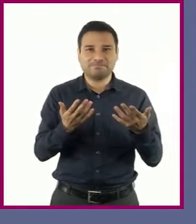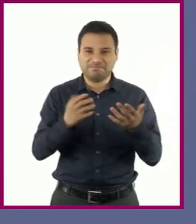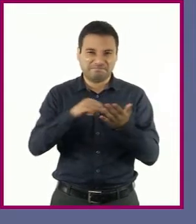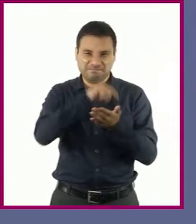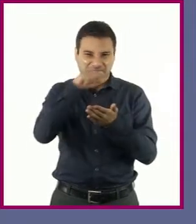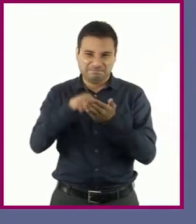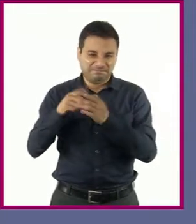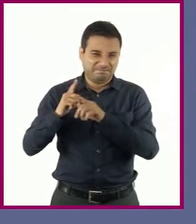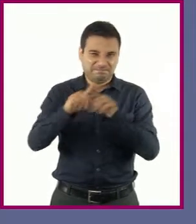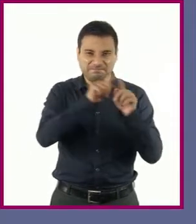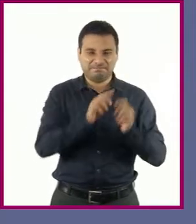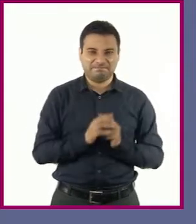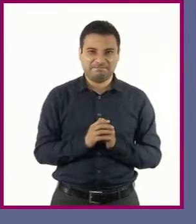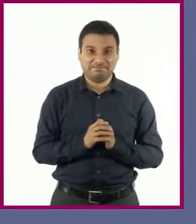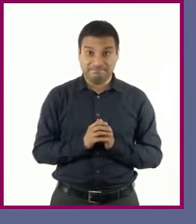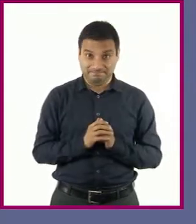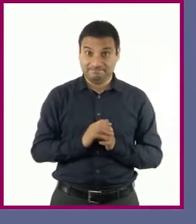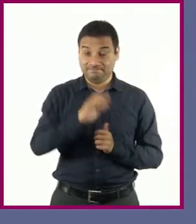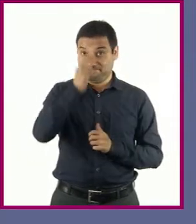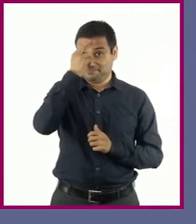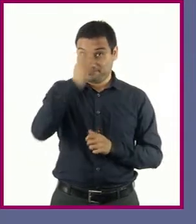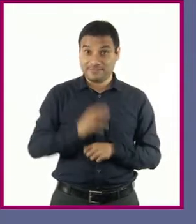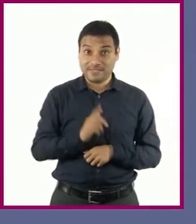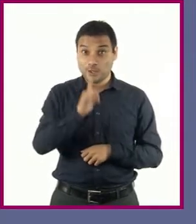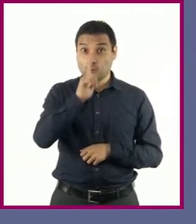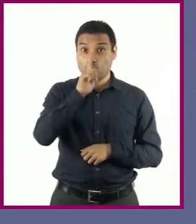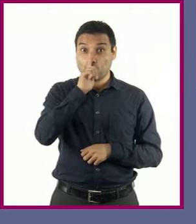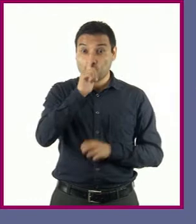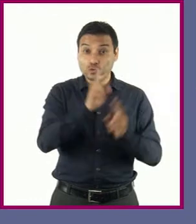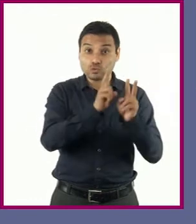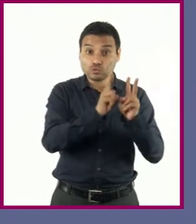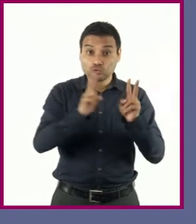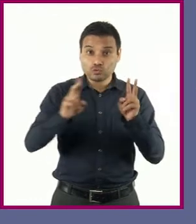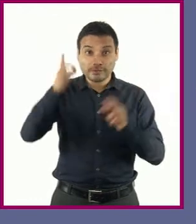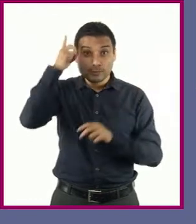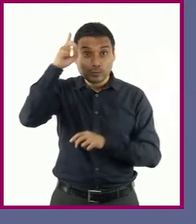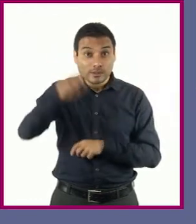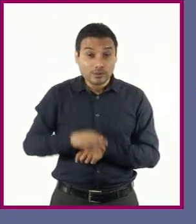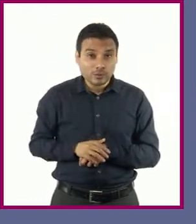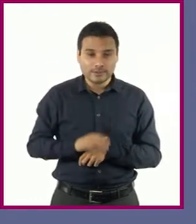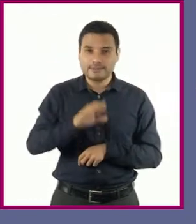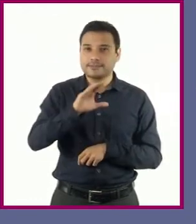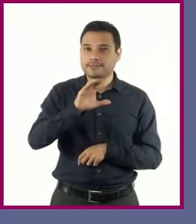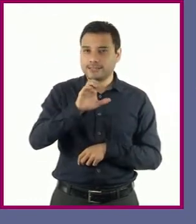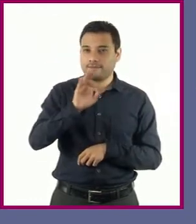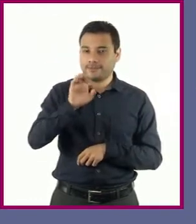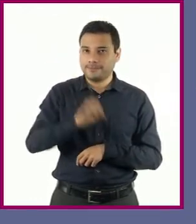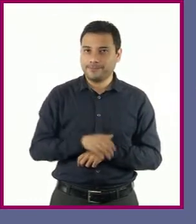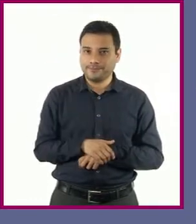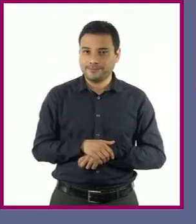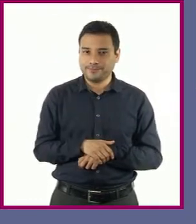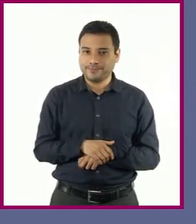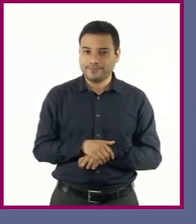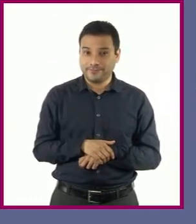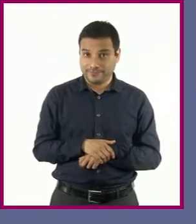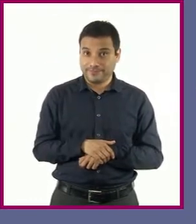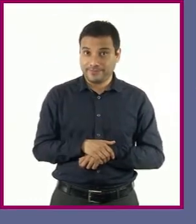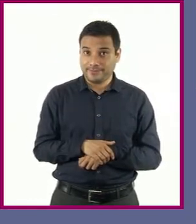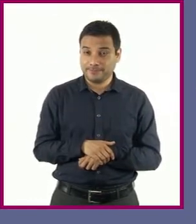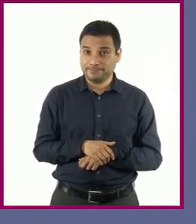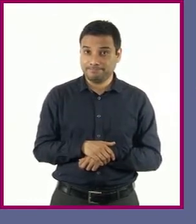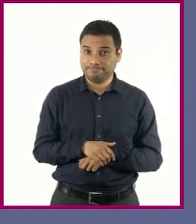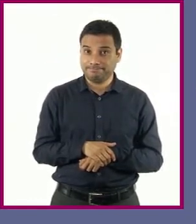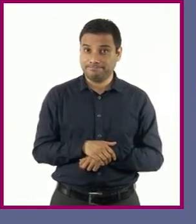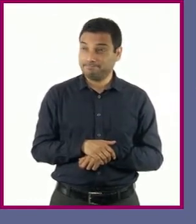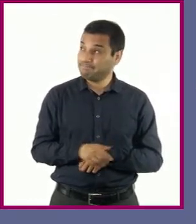Finalmente, es importante que sepas que toda esa gran red eléctrica es propiedad de la CFE y el acuerdo de confiabilidad emitido por la CENER es justo